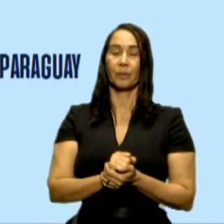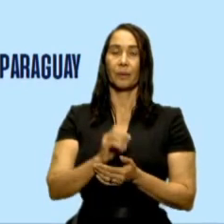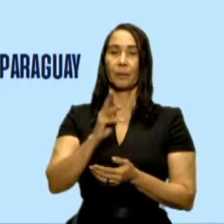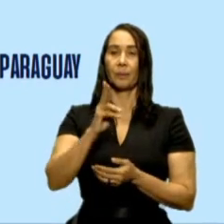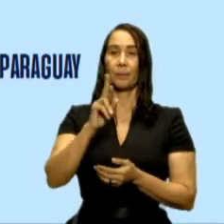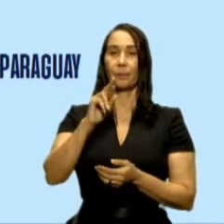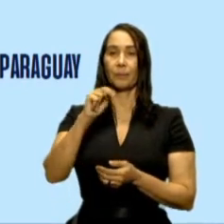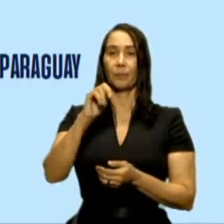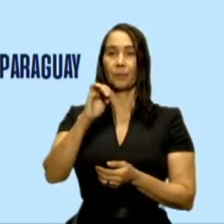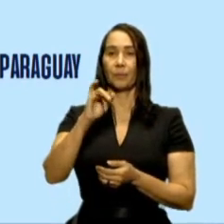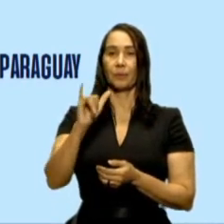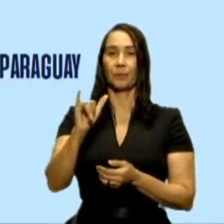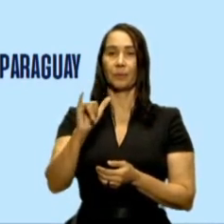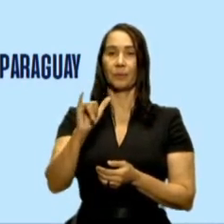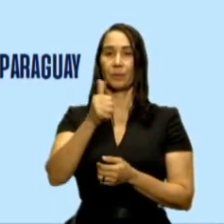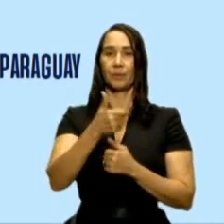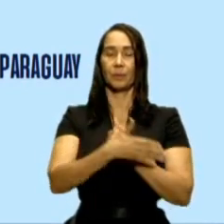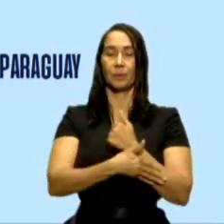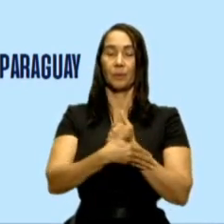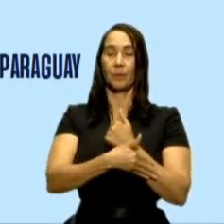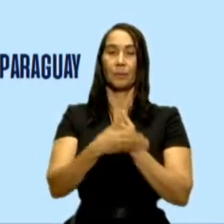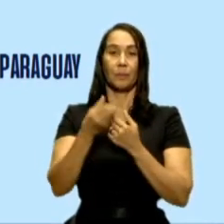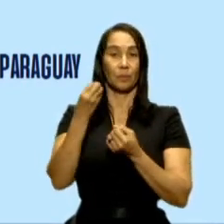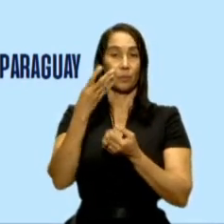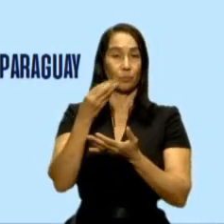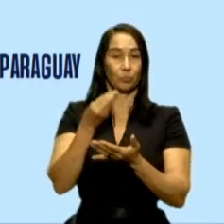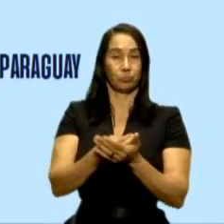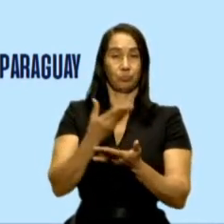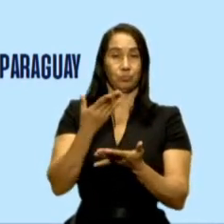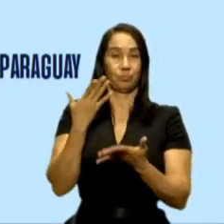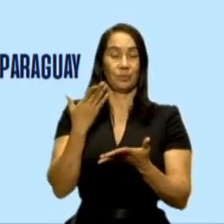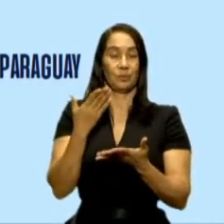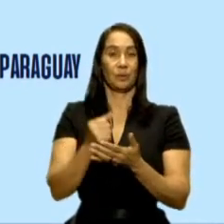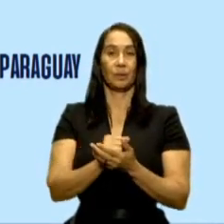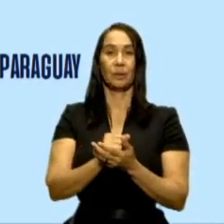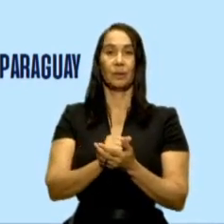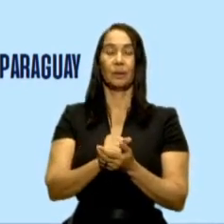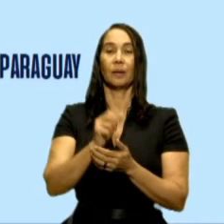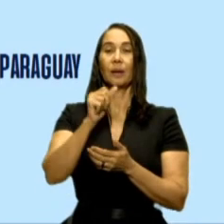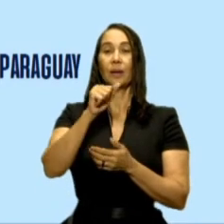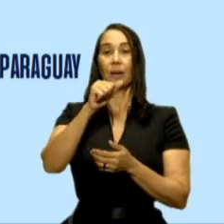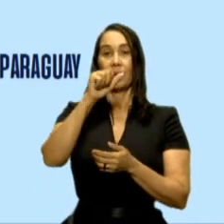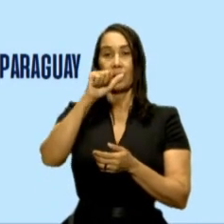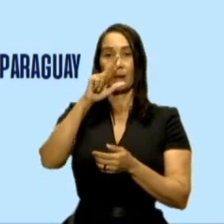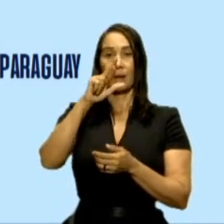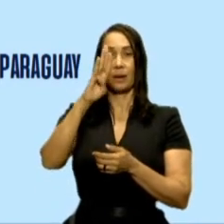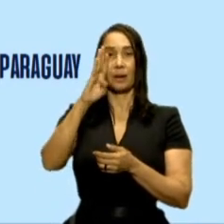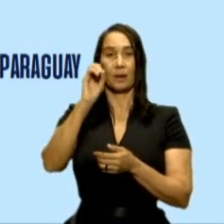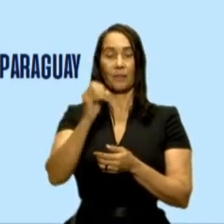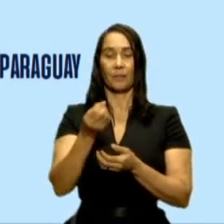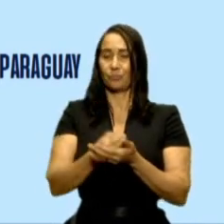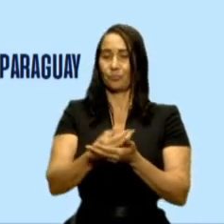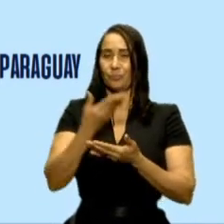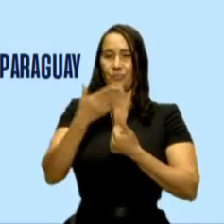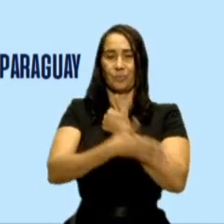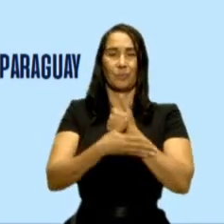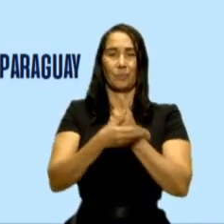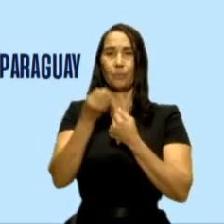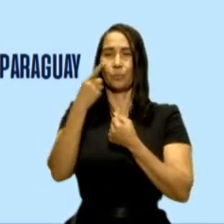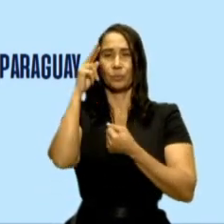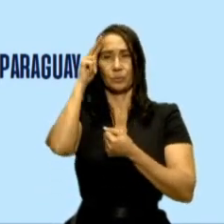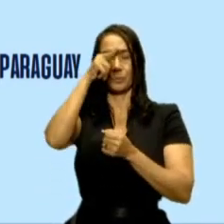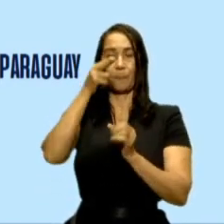Brunei, otro país árabe con mucho cuarto. Arabia Saudita, mucho más dinero, petróleo